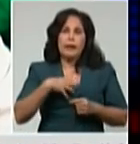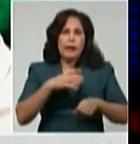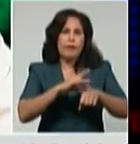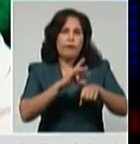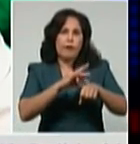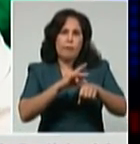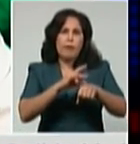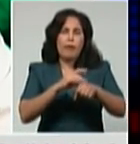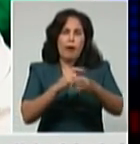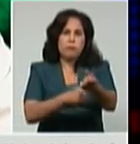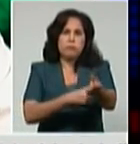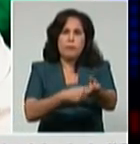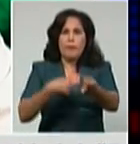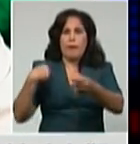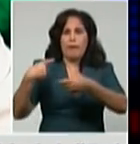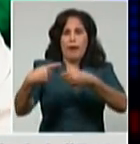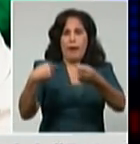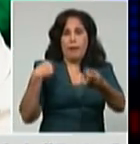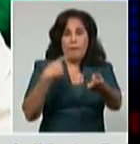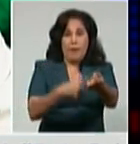genética,